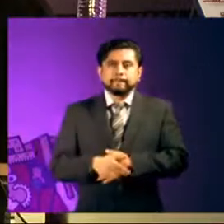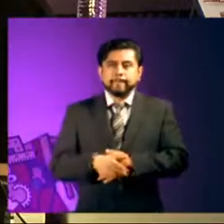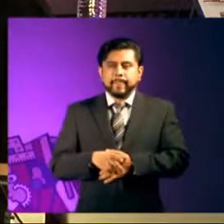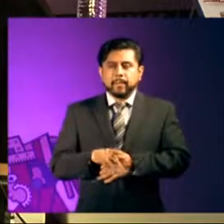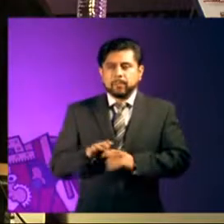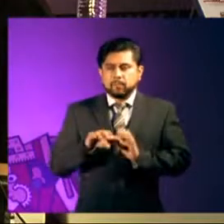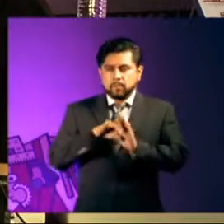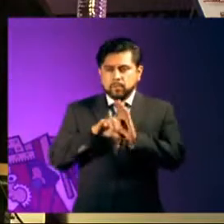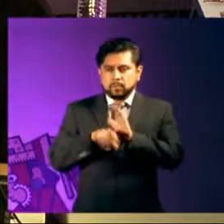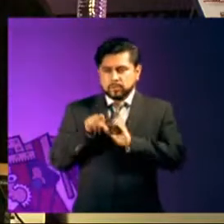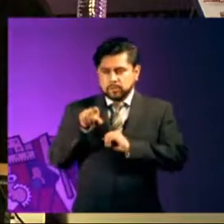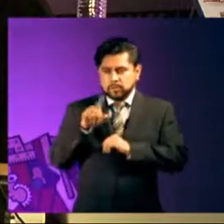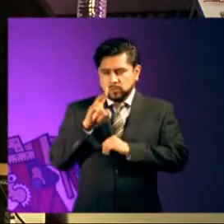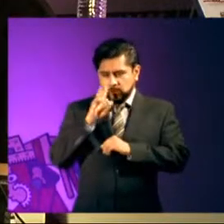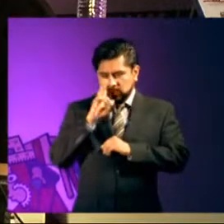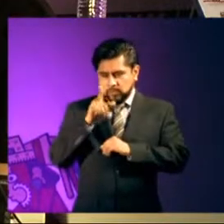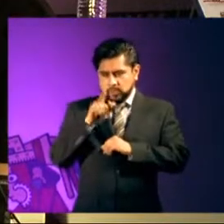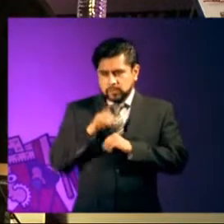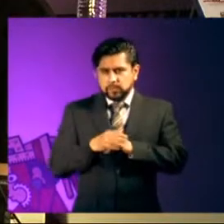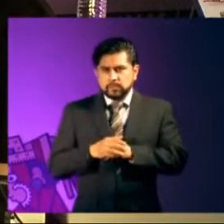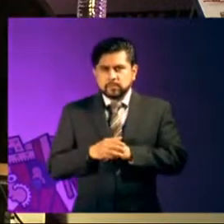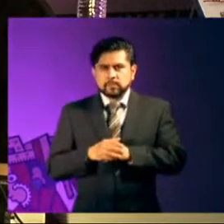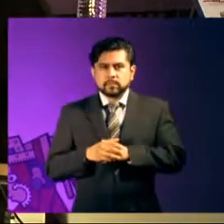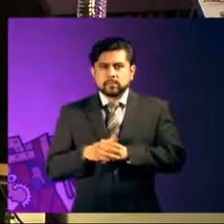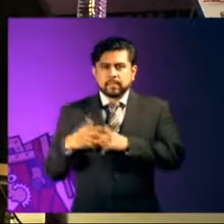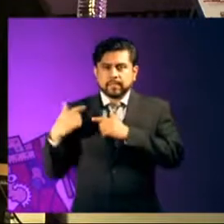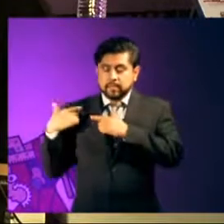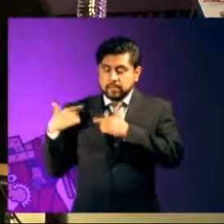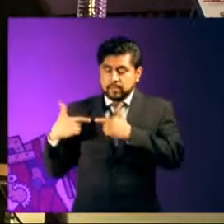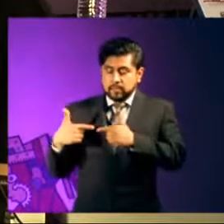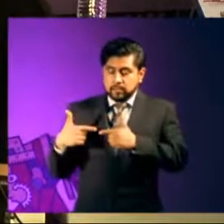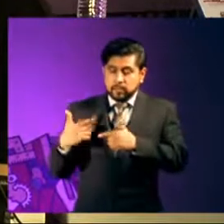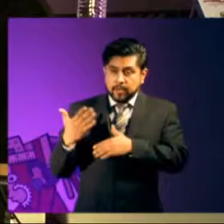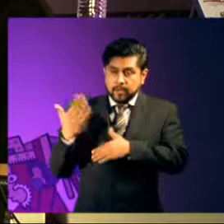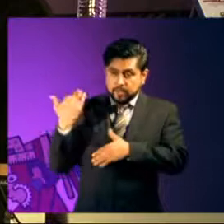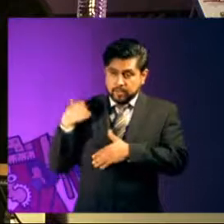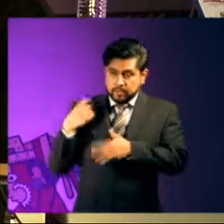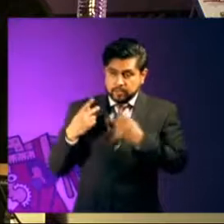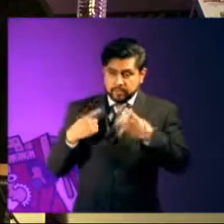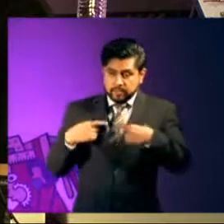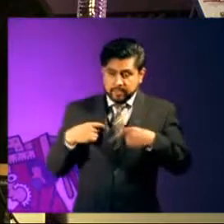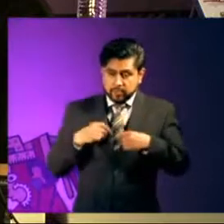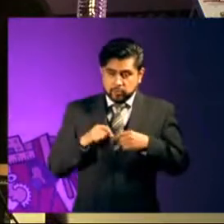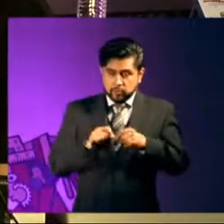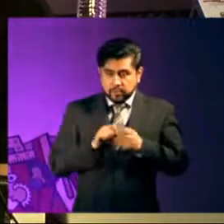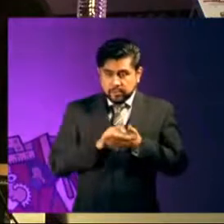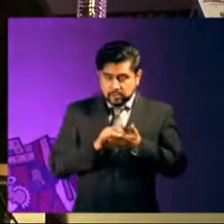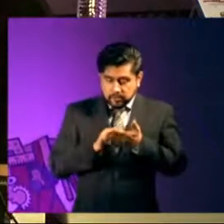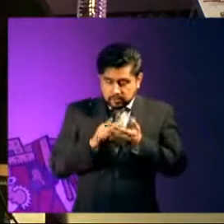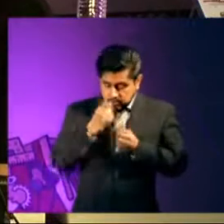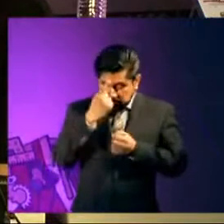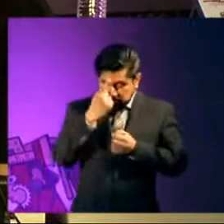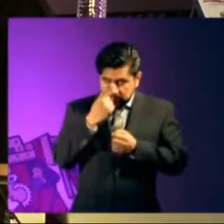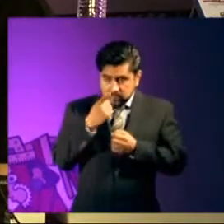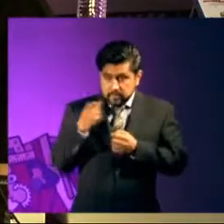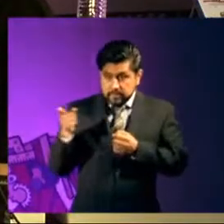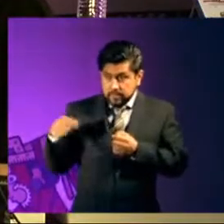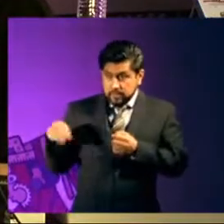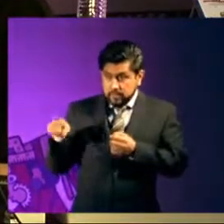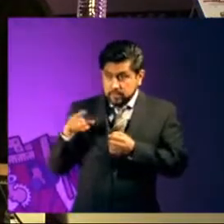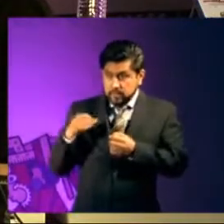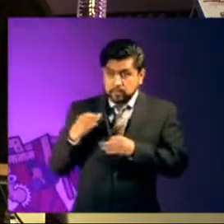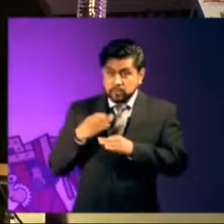miras por ejemplo la generación anterior de escritores es una generación que ahora está acusada en